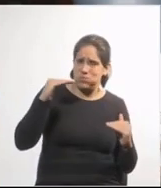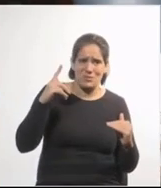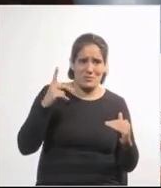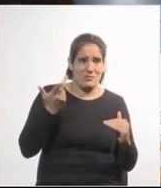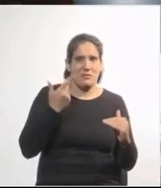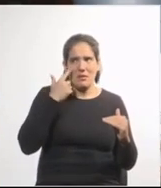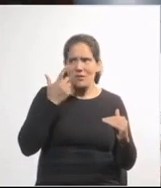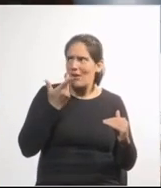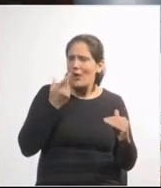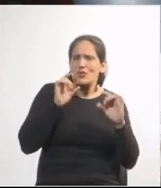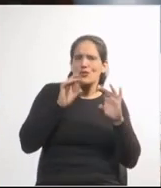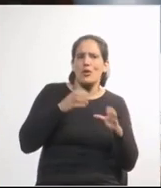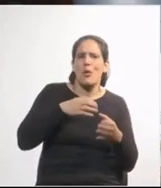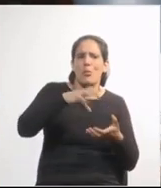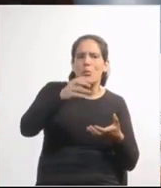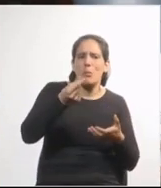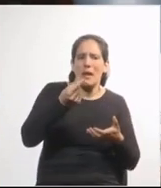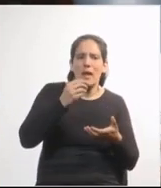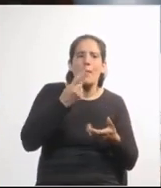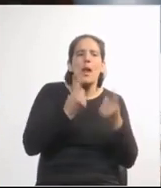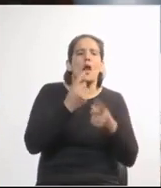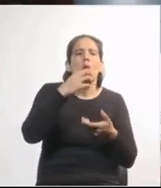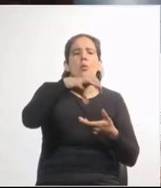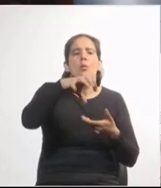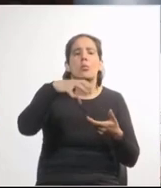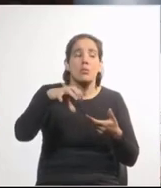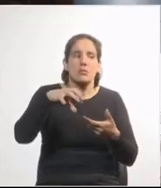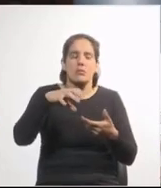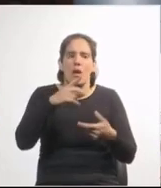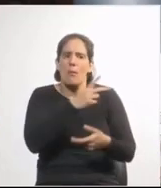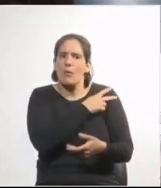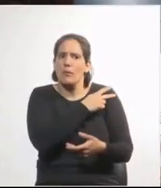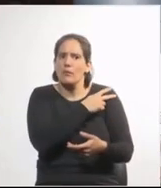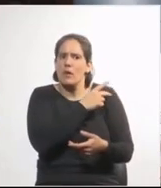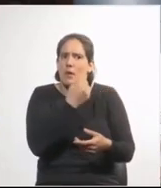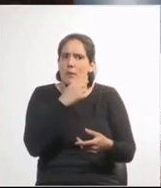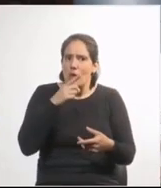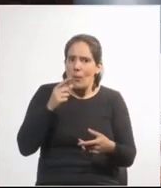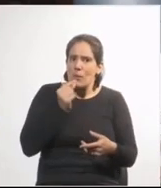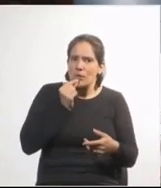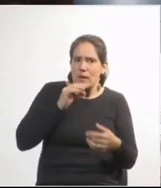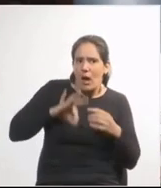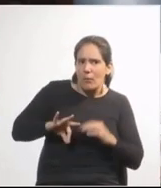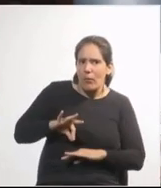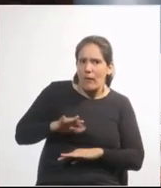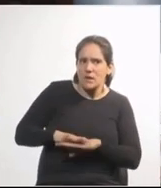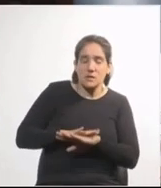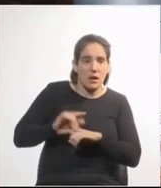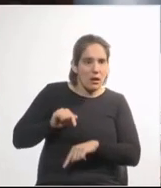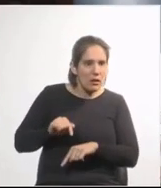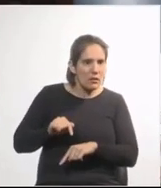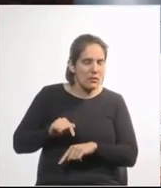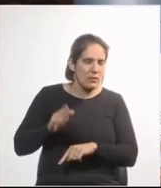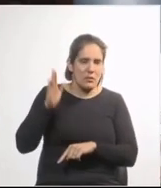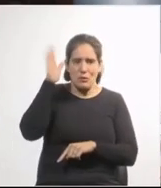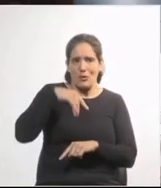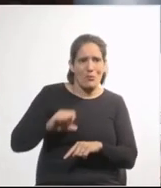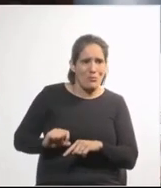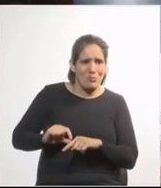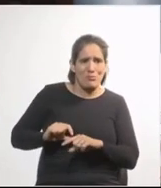exclusivas para determinados cargos de jerarquía, cuando aún el salario real del personal subalterno ejecutivo no ha llegado a